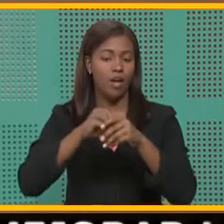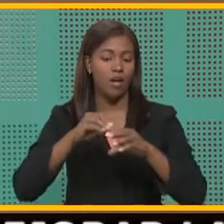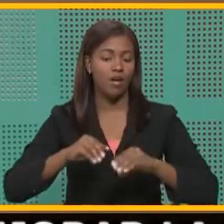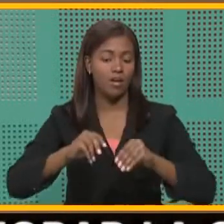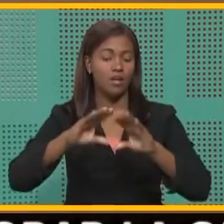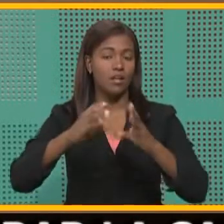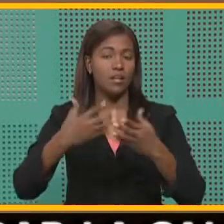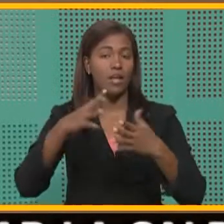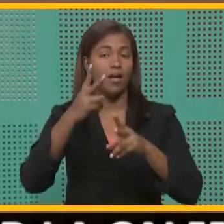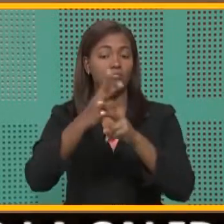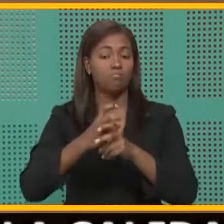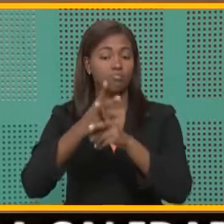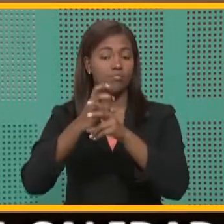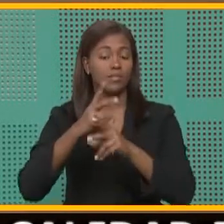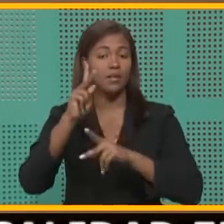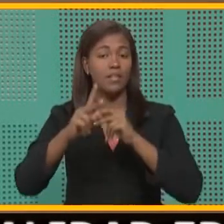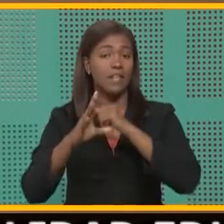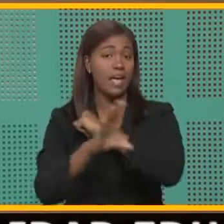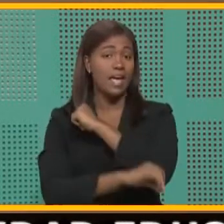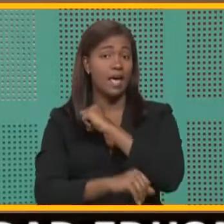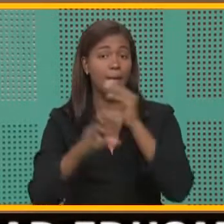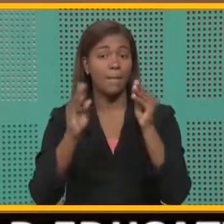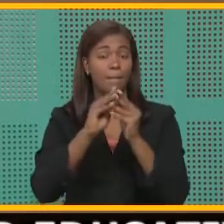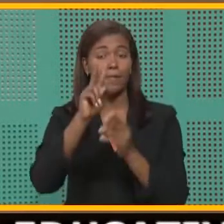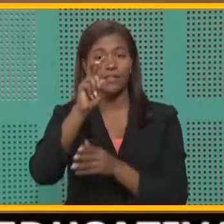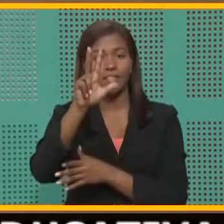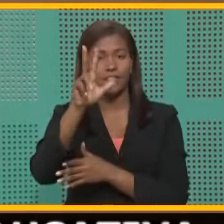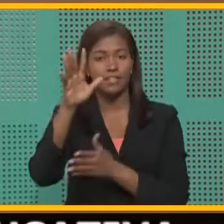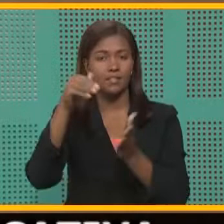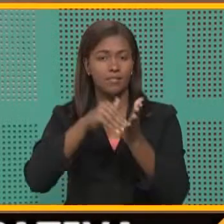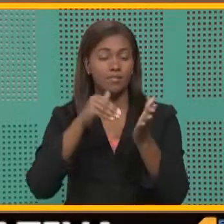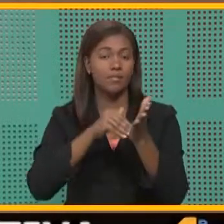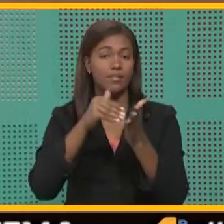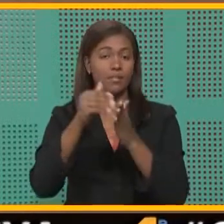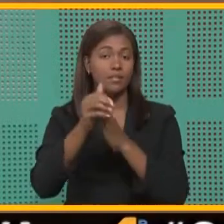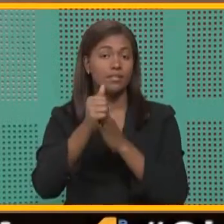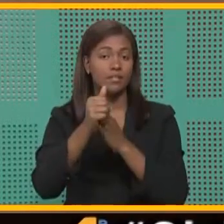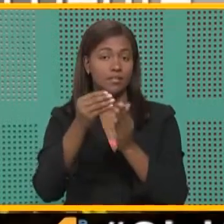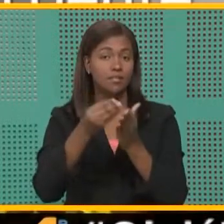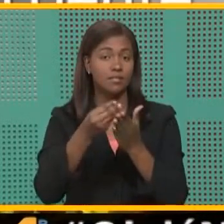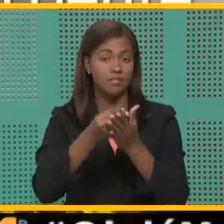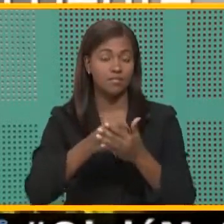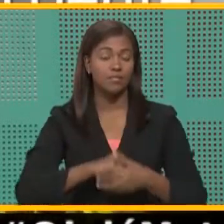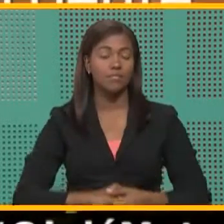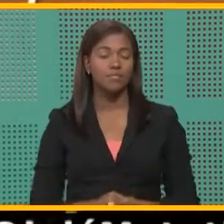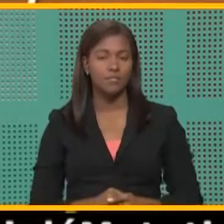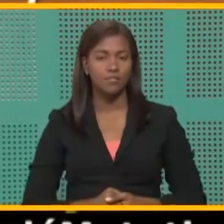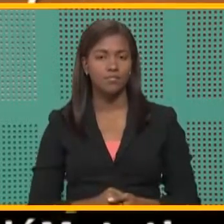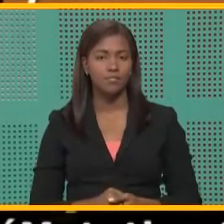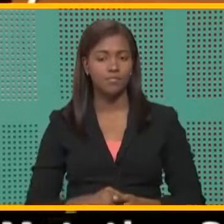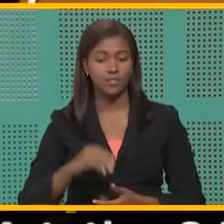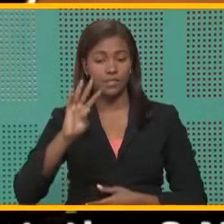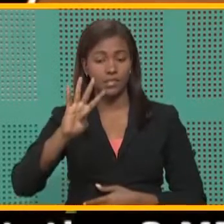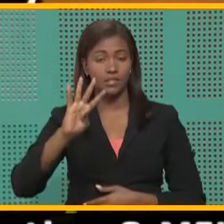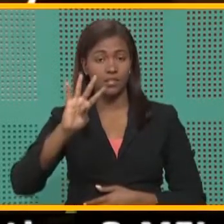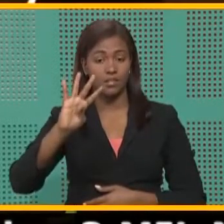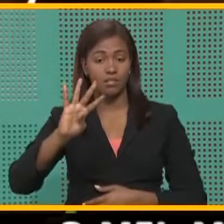ha financiado al campo más de 135 mil millones de pesos. En el cuatrenio